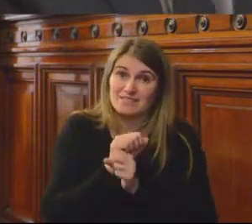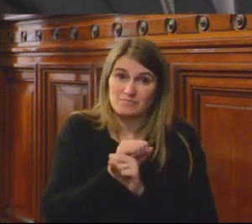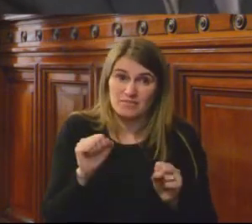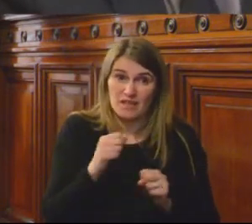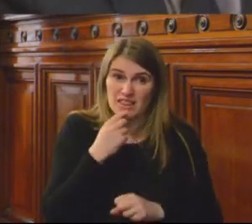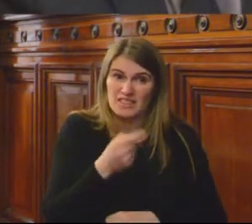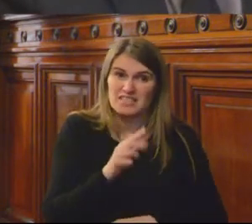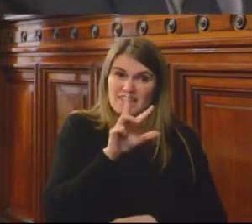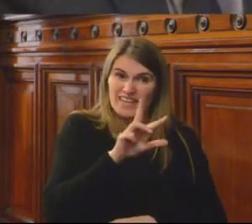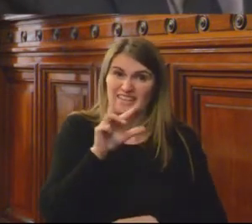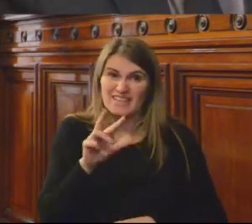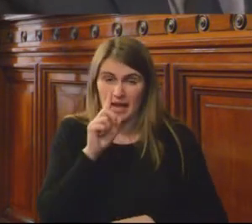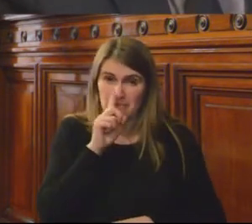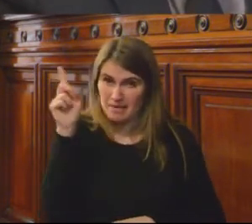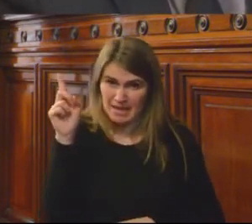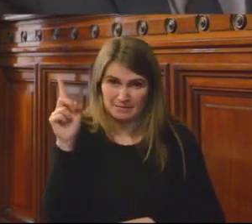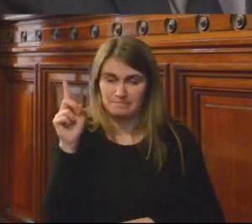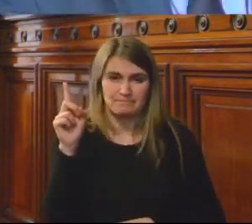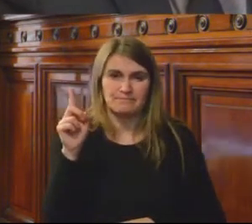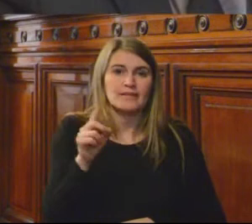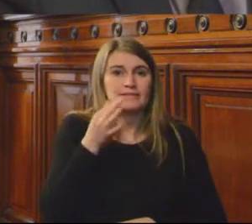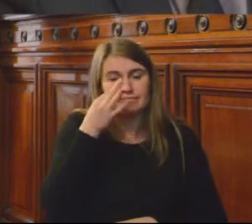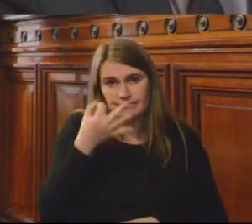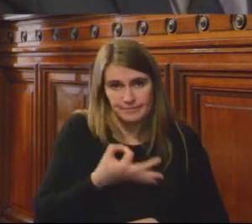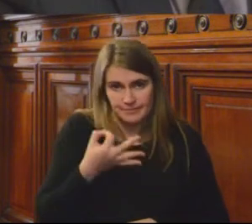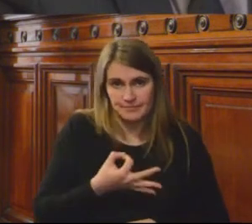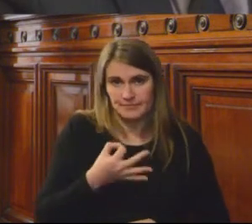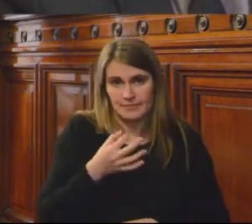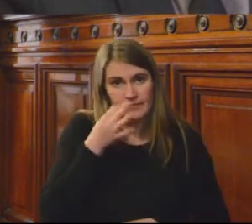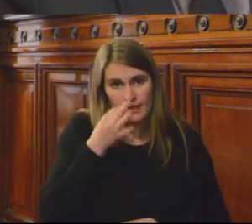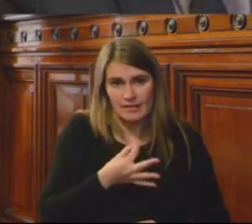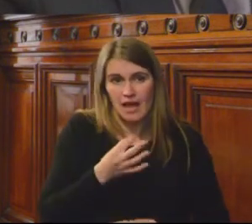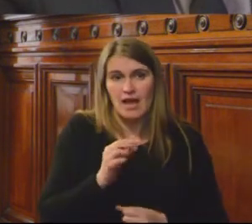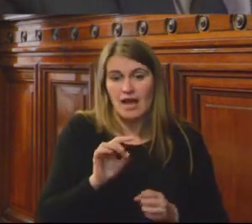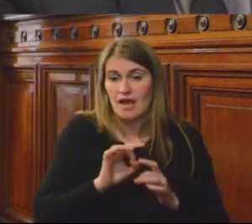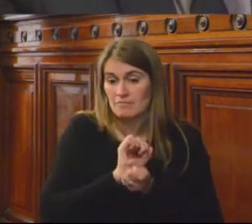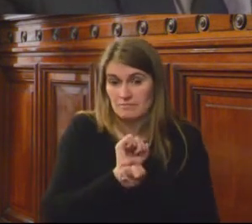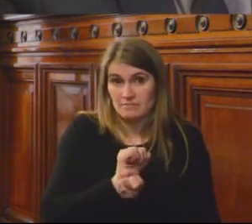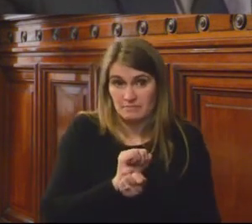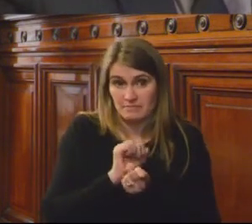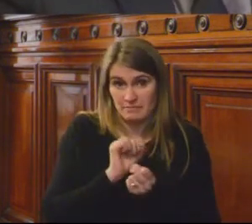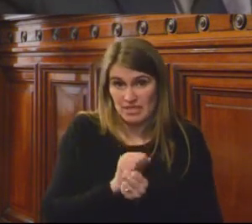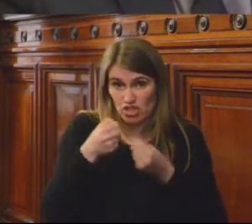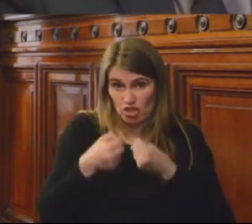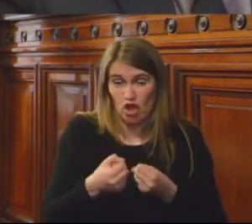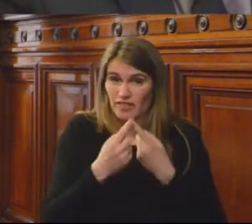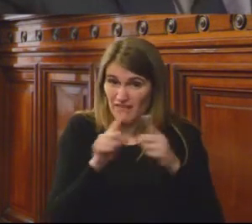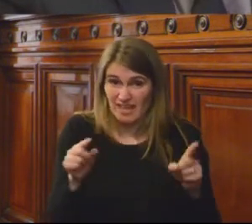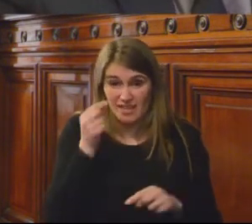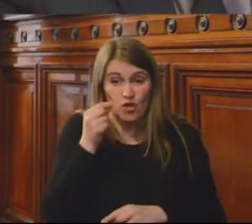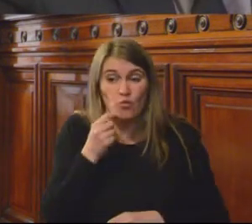83.000 plazas. Las cifras que manejamos desde una ventana de libertad no se asemejan ni a eso